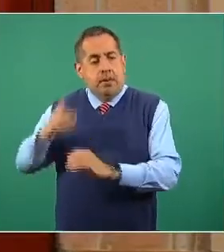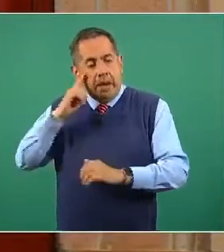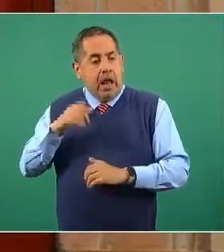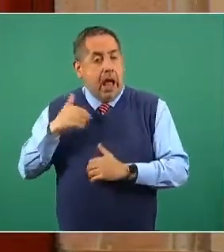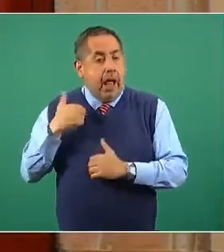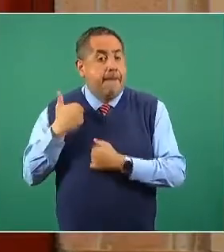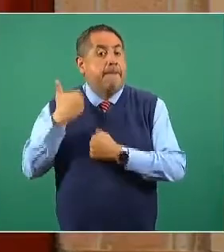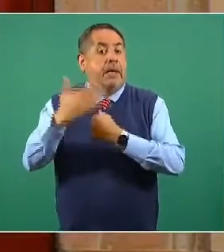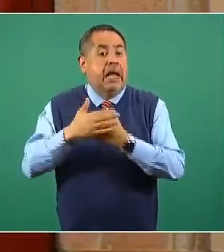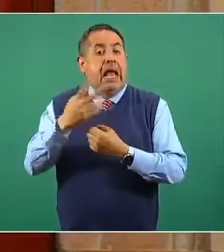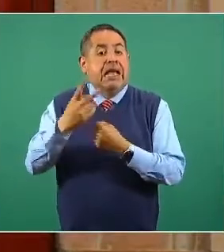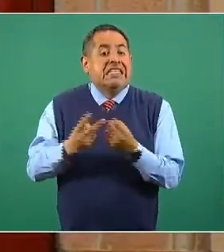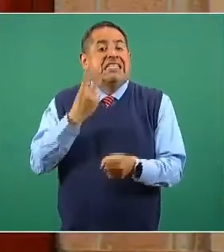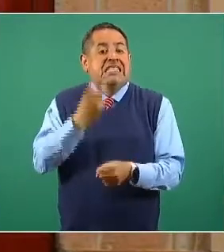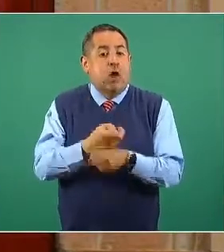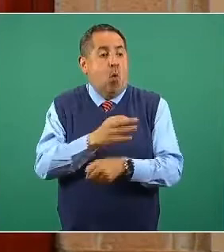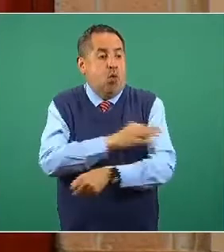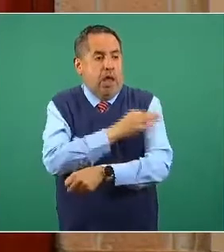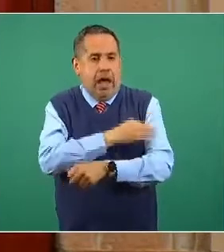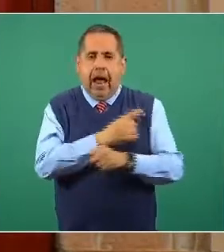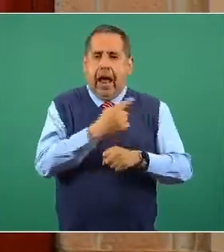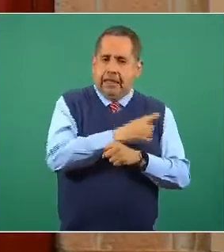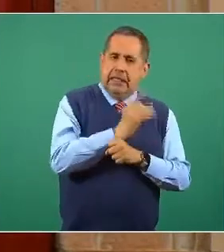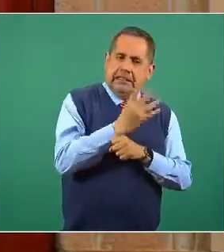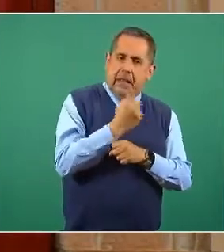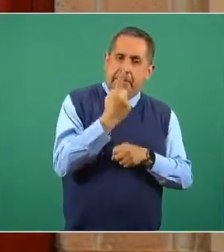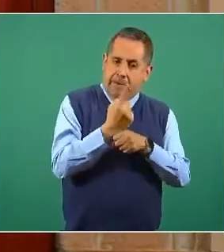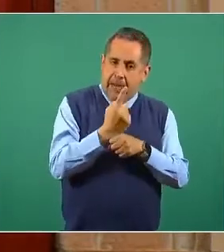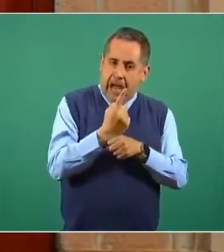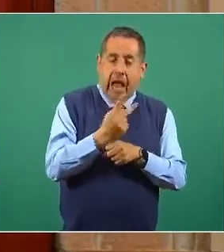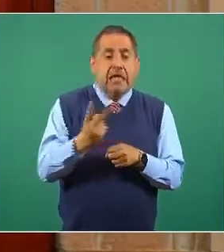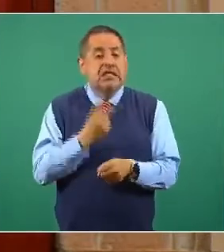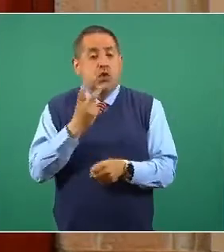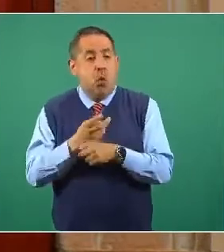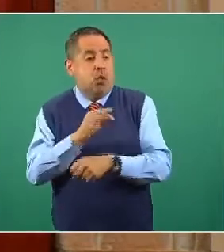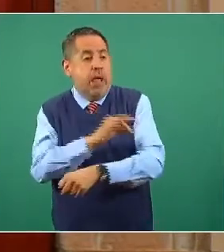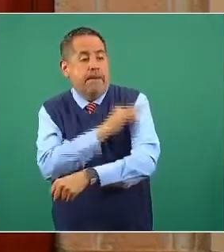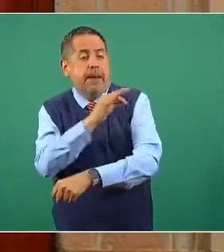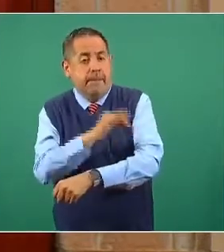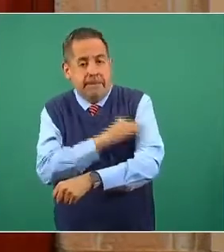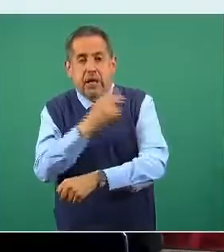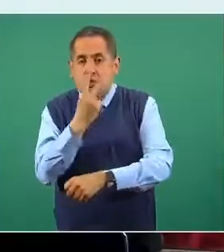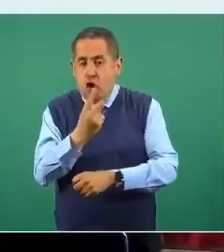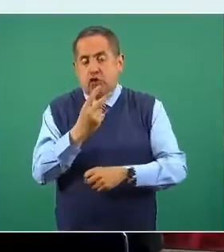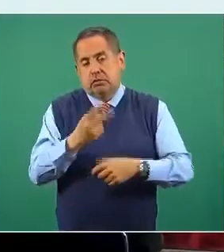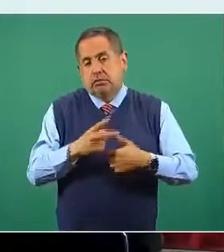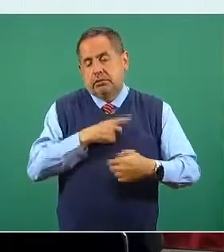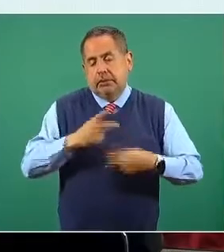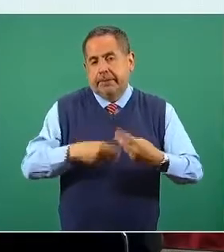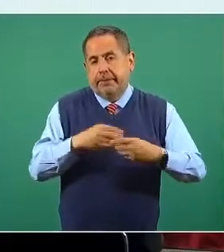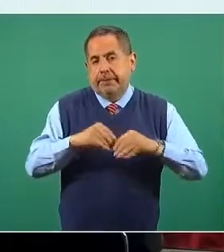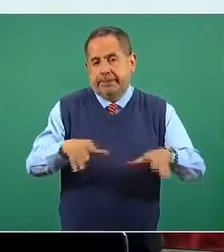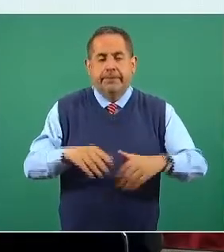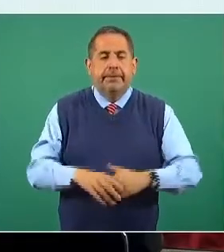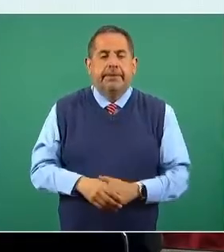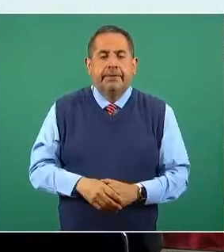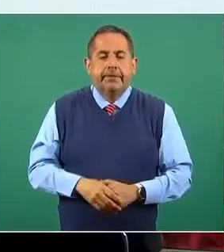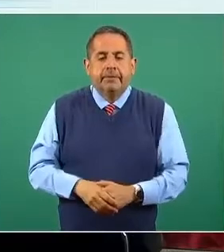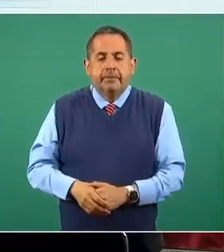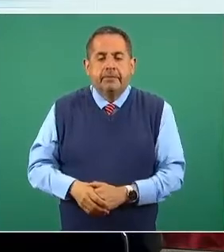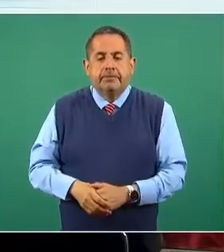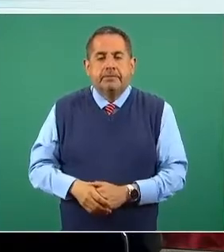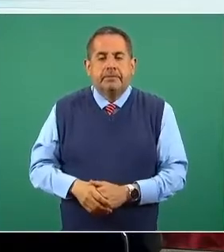aplicar la segunda dosis a las personas que en su momento han recibido la primera. Si vemos la siguiente